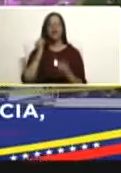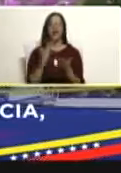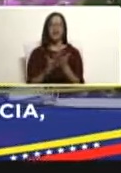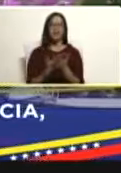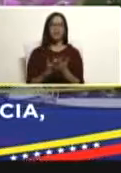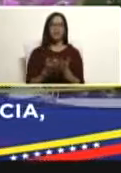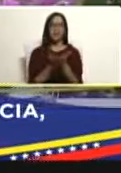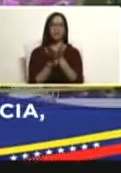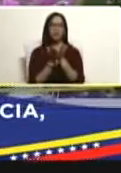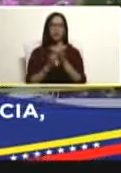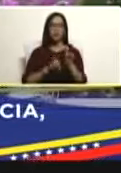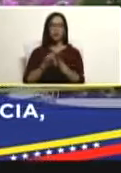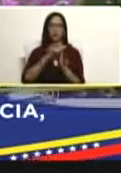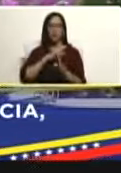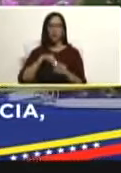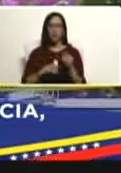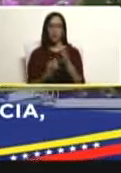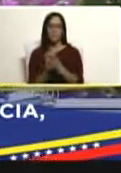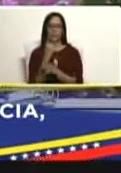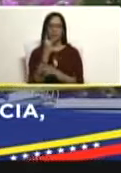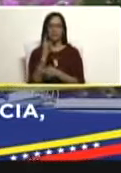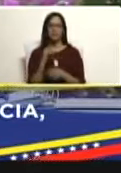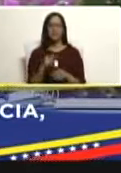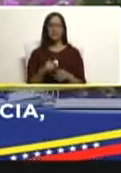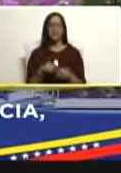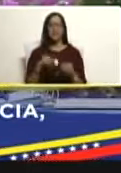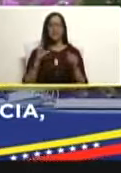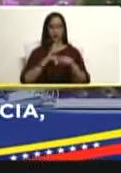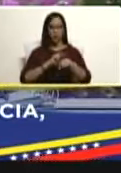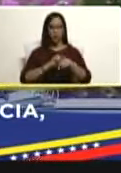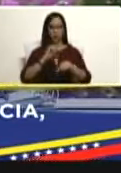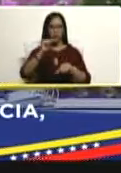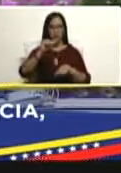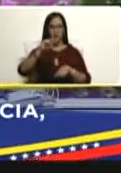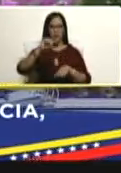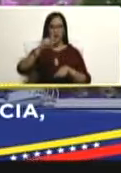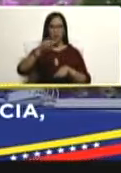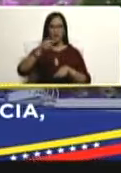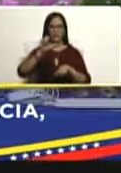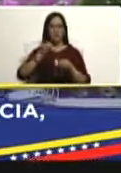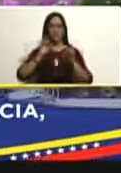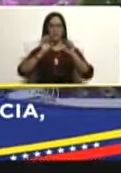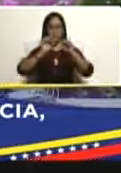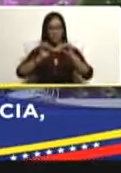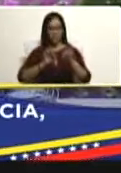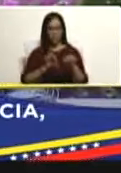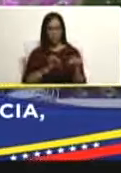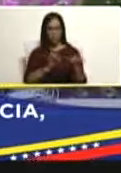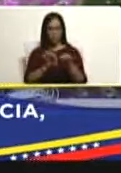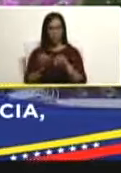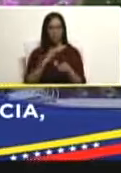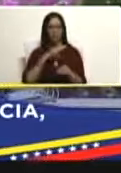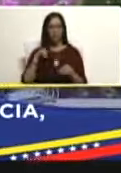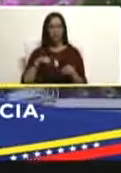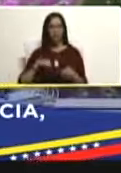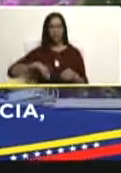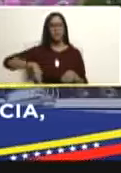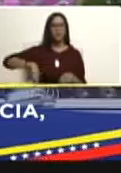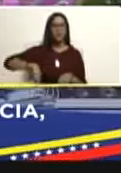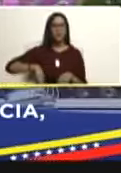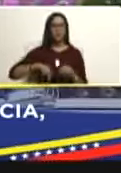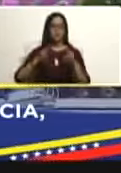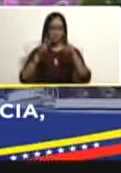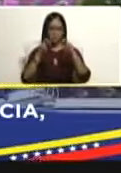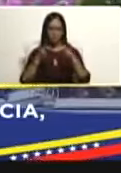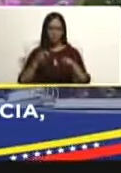nuestras plantas. El doctor Ángel Vilori ha dedicado al estudio de nuestros insectos y particularmente insectos de nuestra Guayana Esequiba.